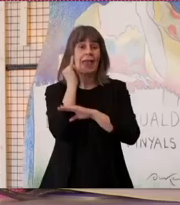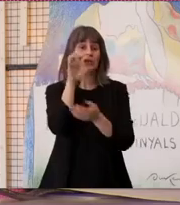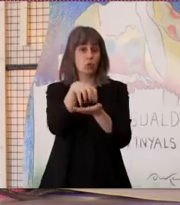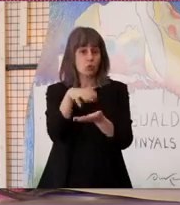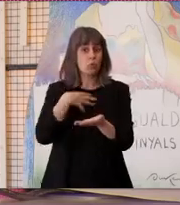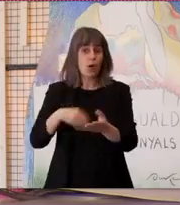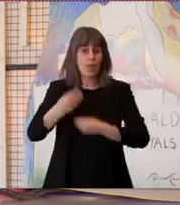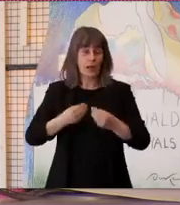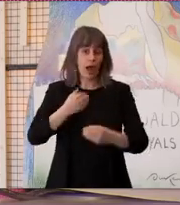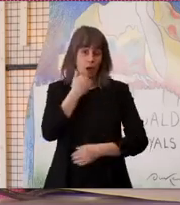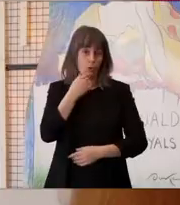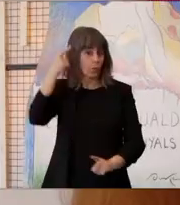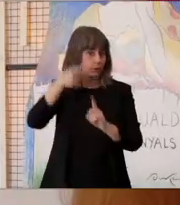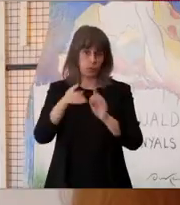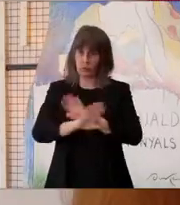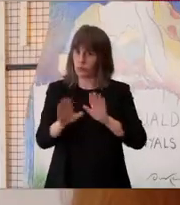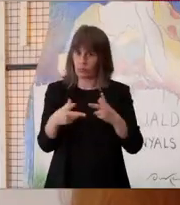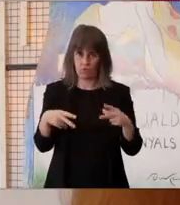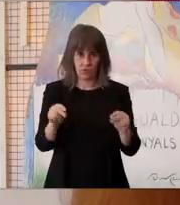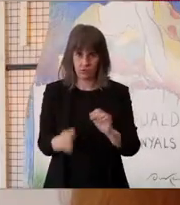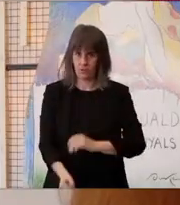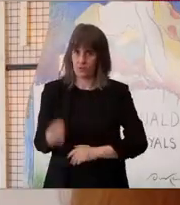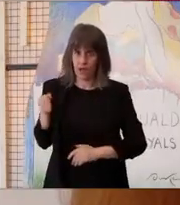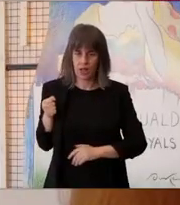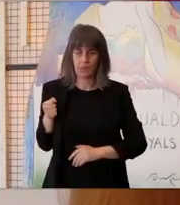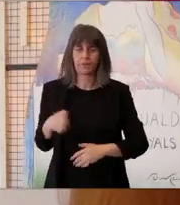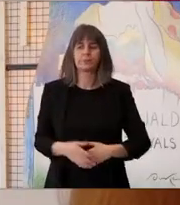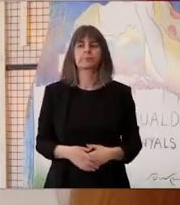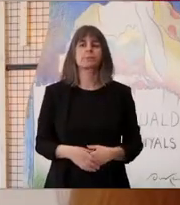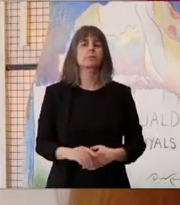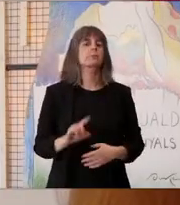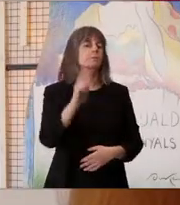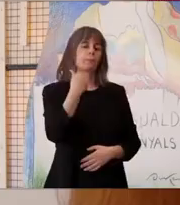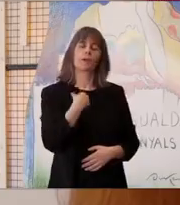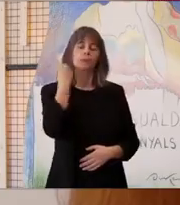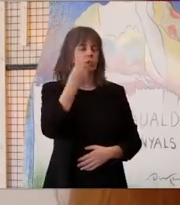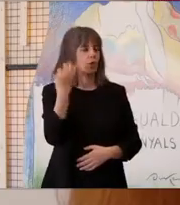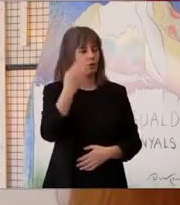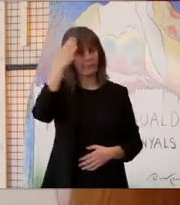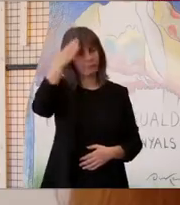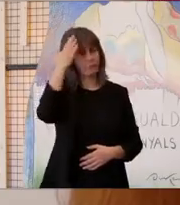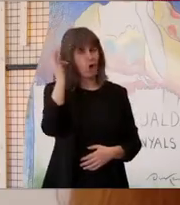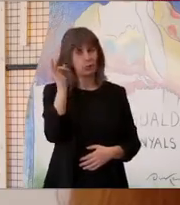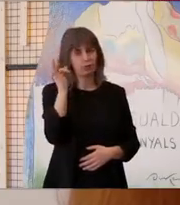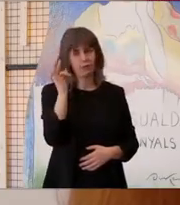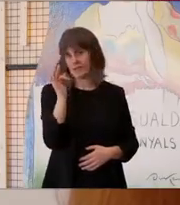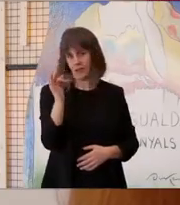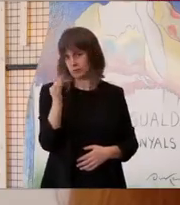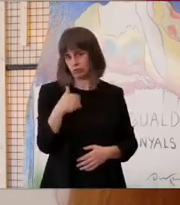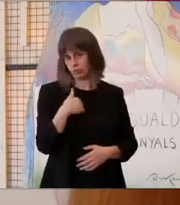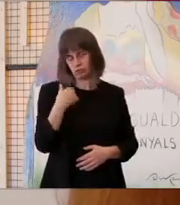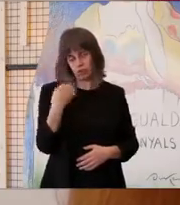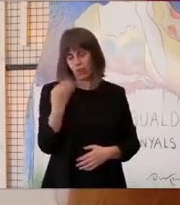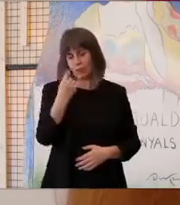frenarlo bueno en primer lugar yo creo que hay que ser optimista o sea lo tengo Claro pero como una actitud